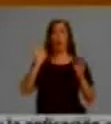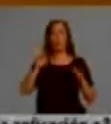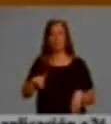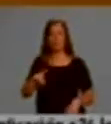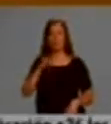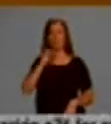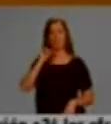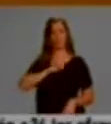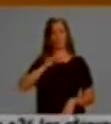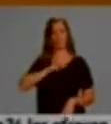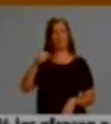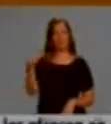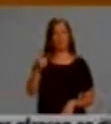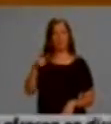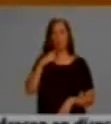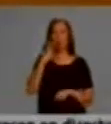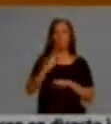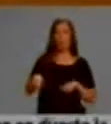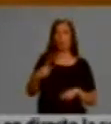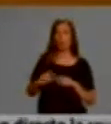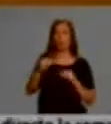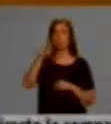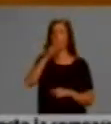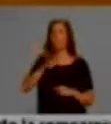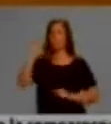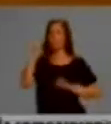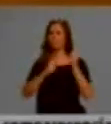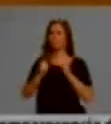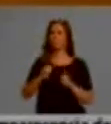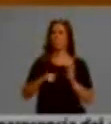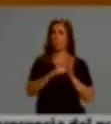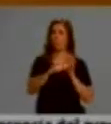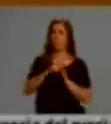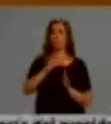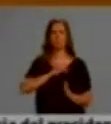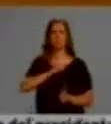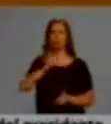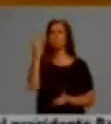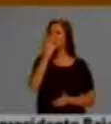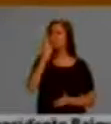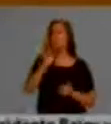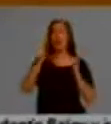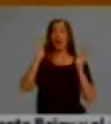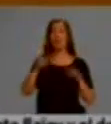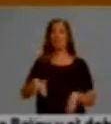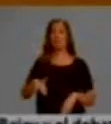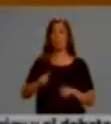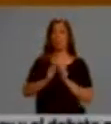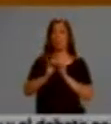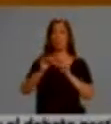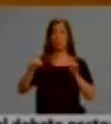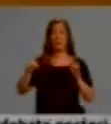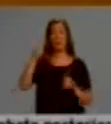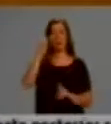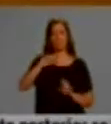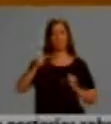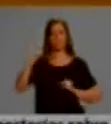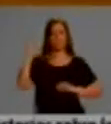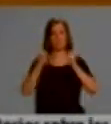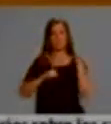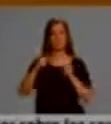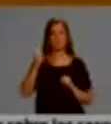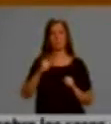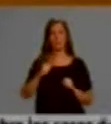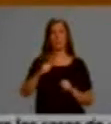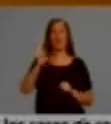los sentimientos negativos que la política suscita en muchos de nuestros conciudadanos y que socavan la moral colectiva, dando fuelle